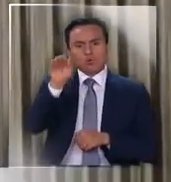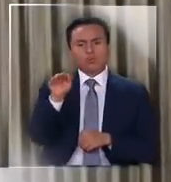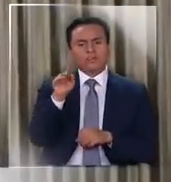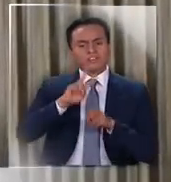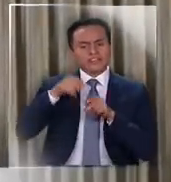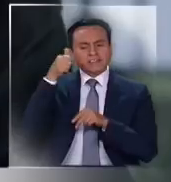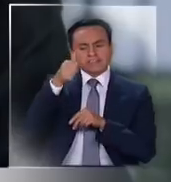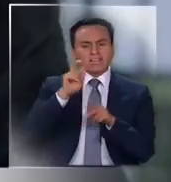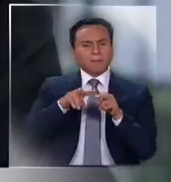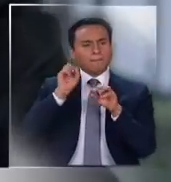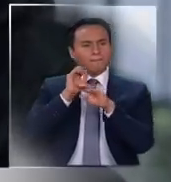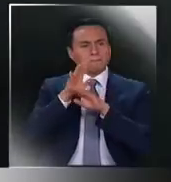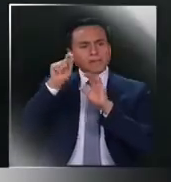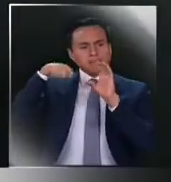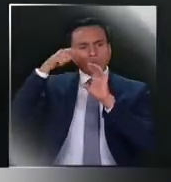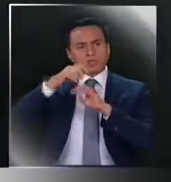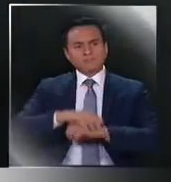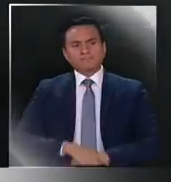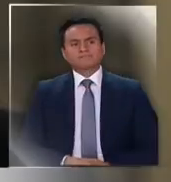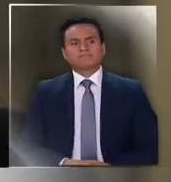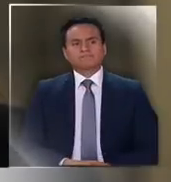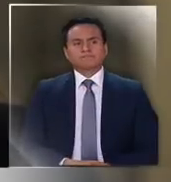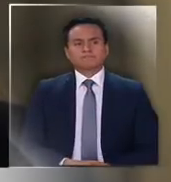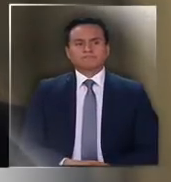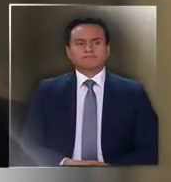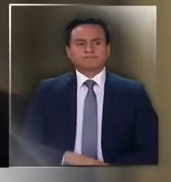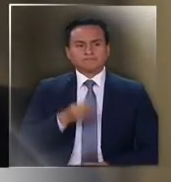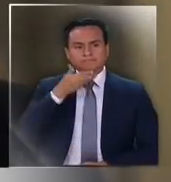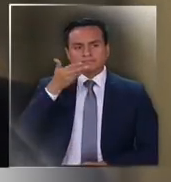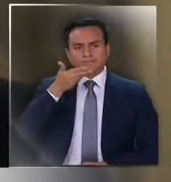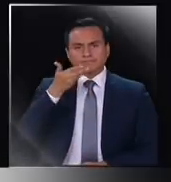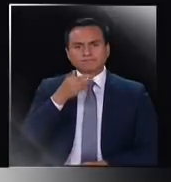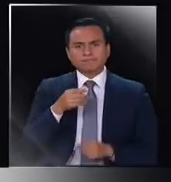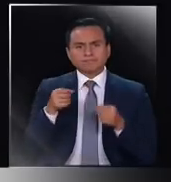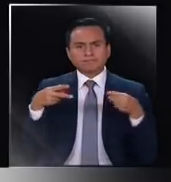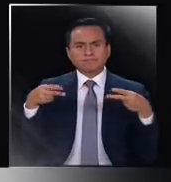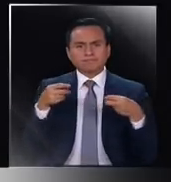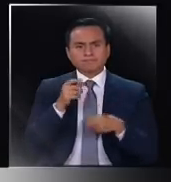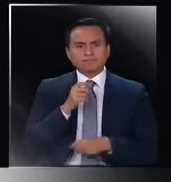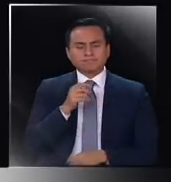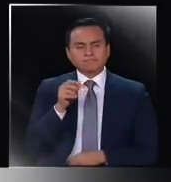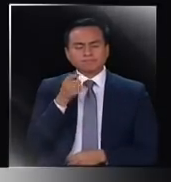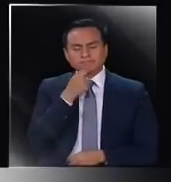dirigir esta película. I want you to give me my freedom.